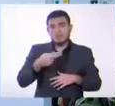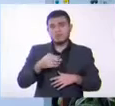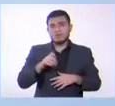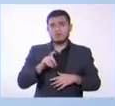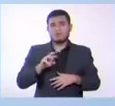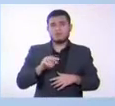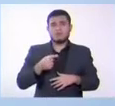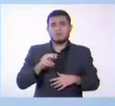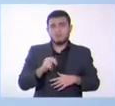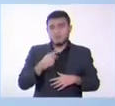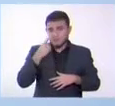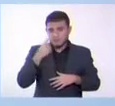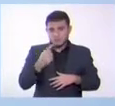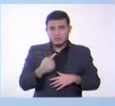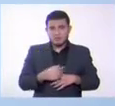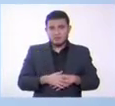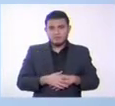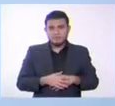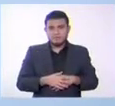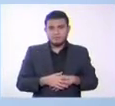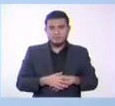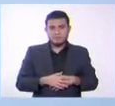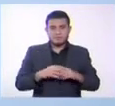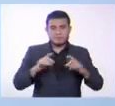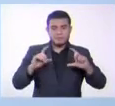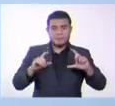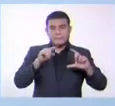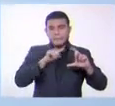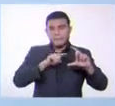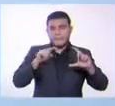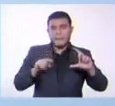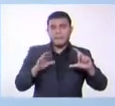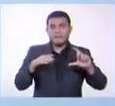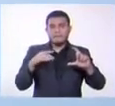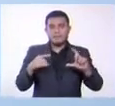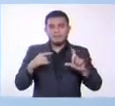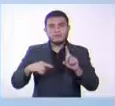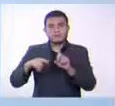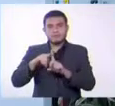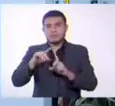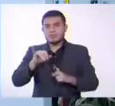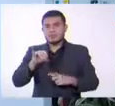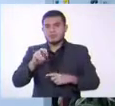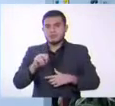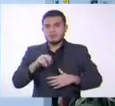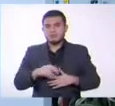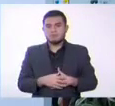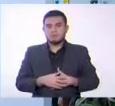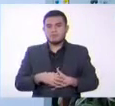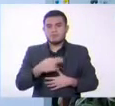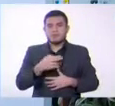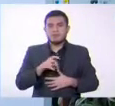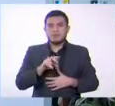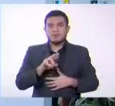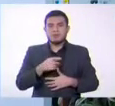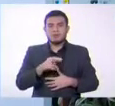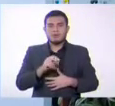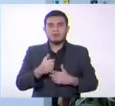no se note mucho, esta carga es para el total del ion. El hidrógeno tiene carga